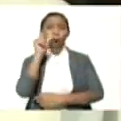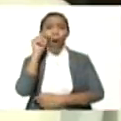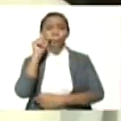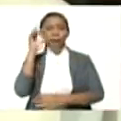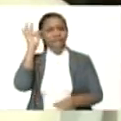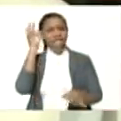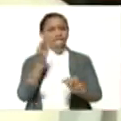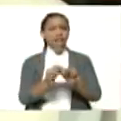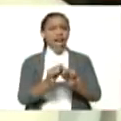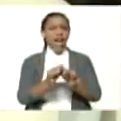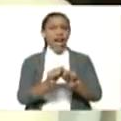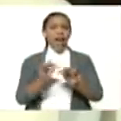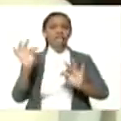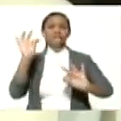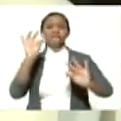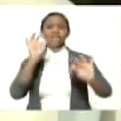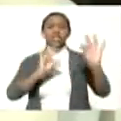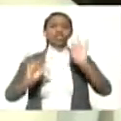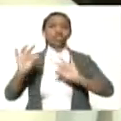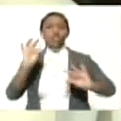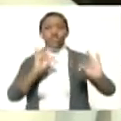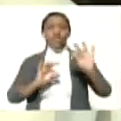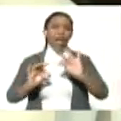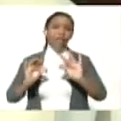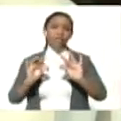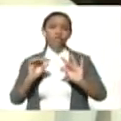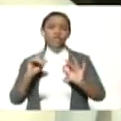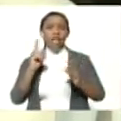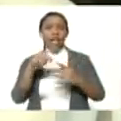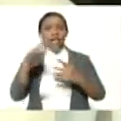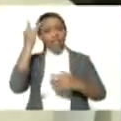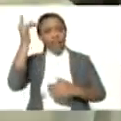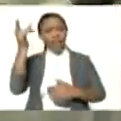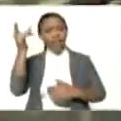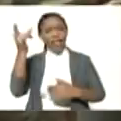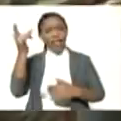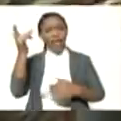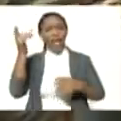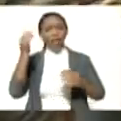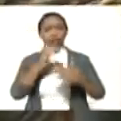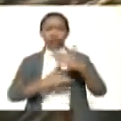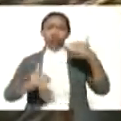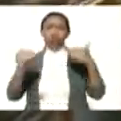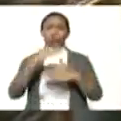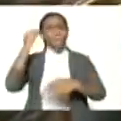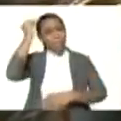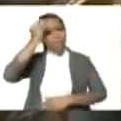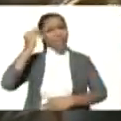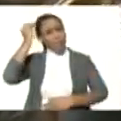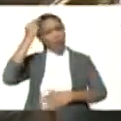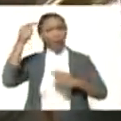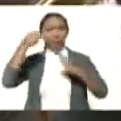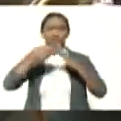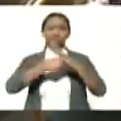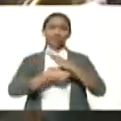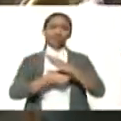fe, de filosofía, de doctrina, de inteligencia suprema, de pensamiento